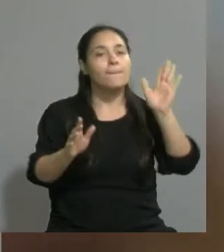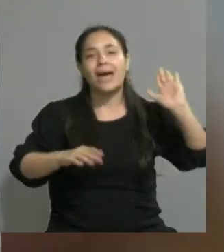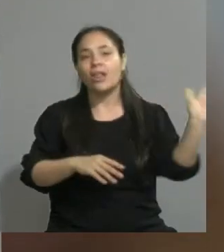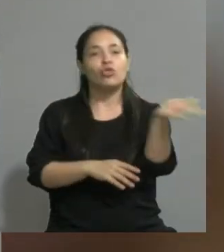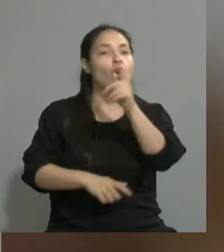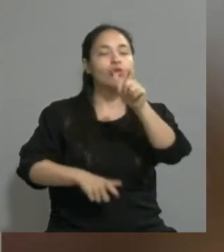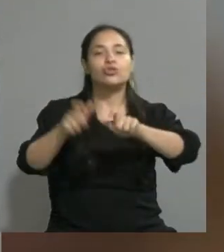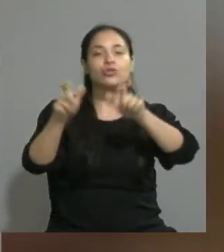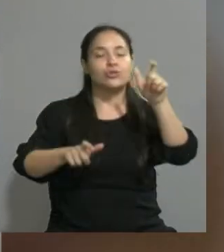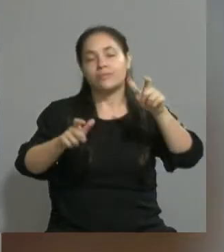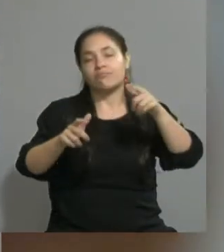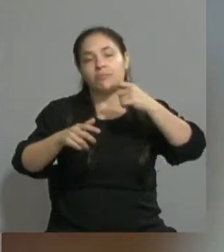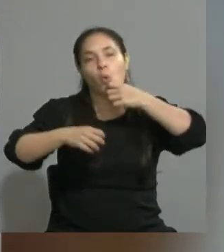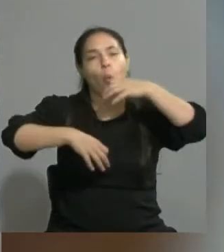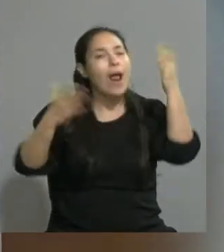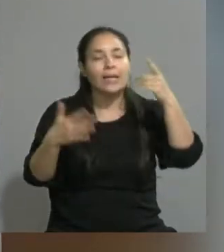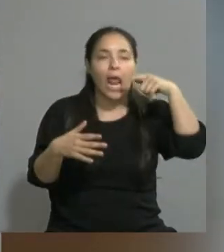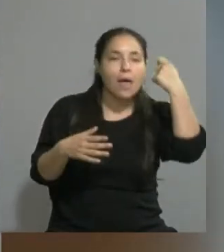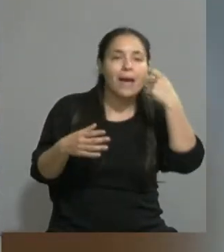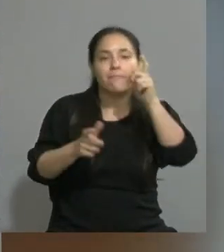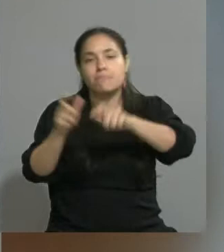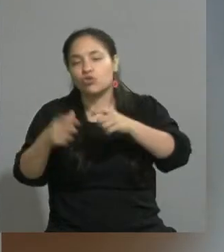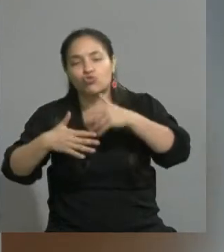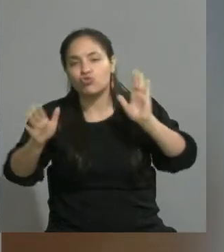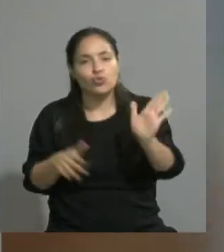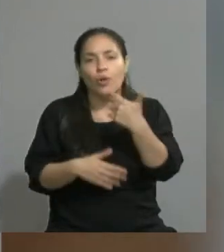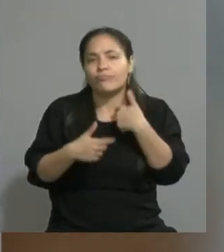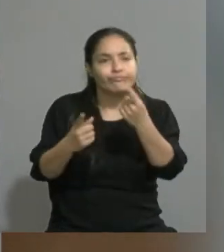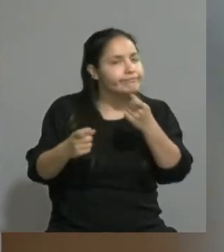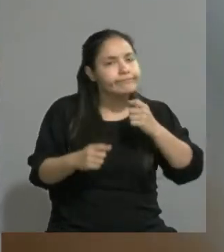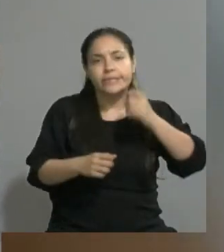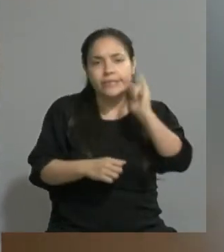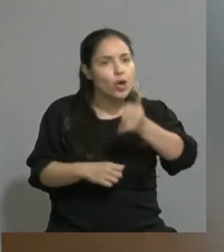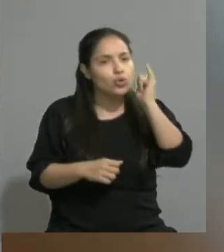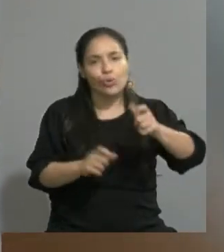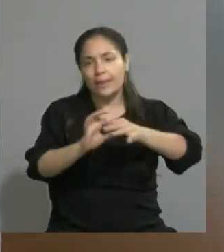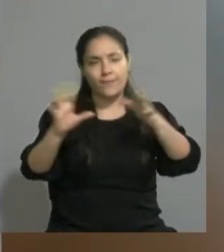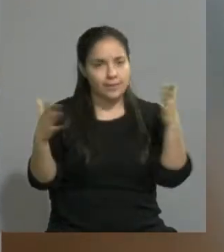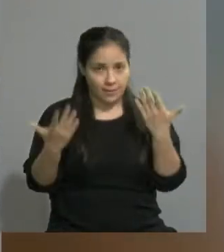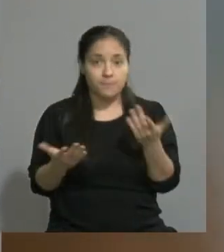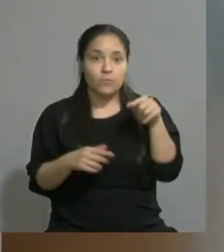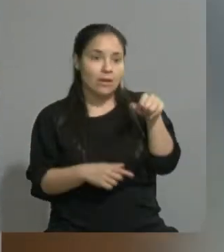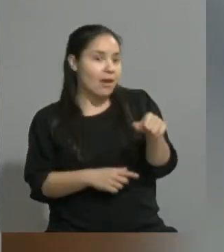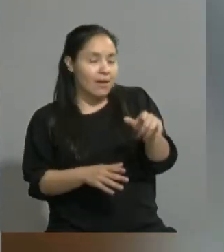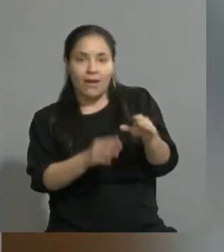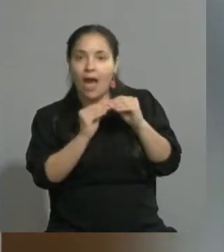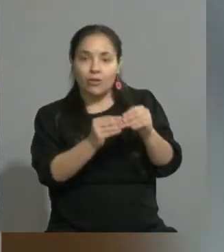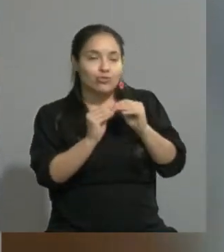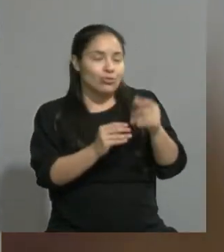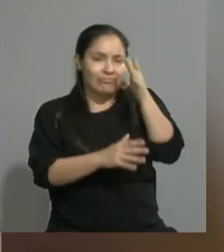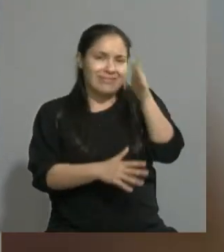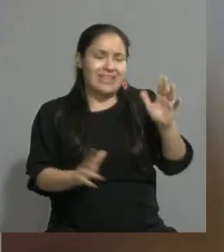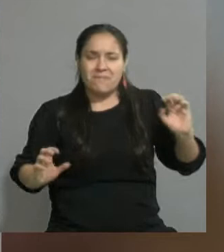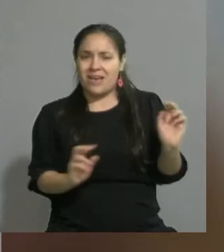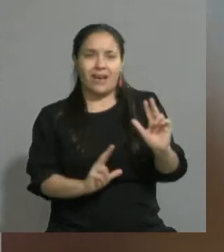seres, sea cualquier ser, ¿no es cierto? Bueno, entonces, este caso tan indignante del otro día en